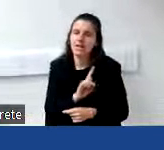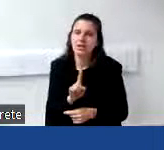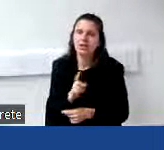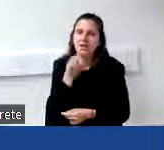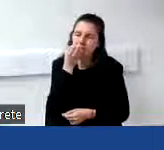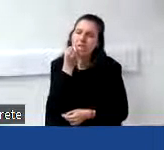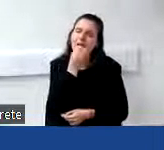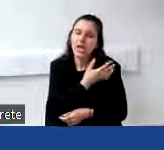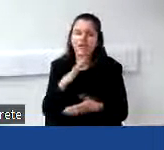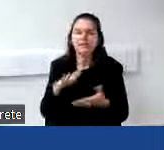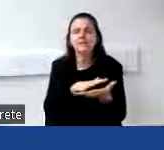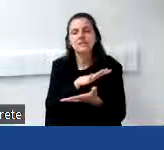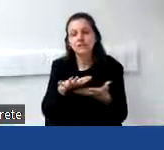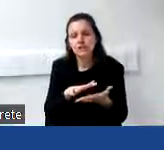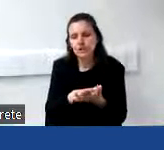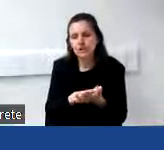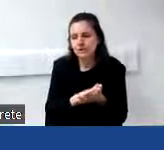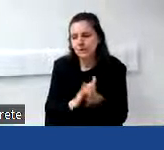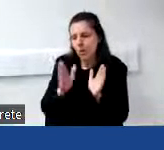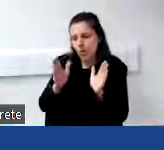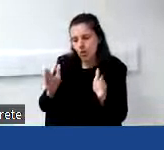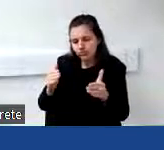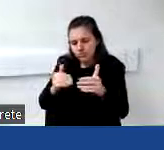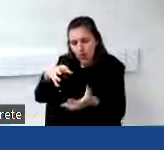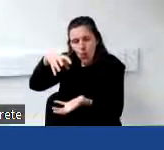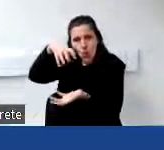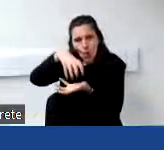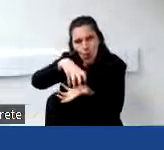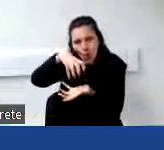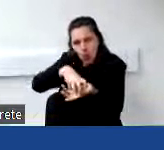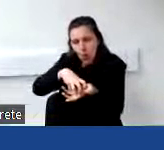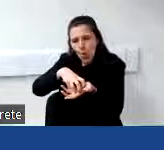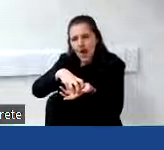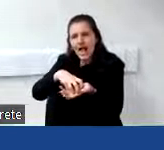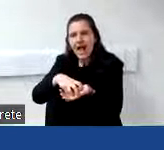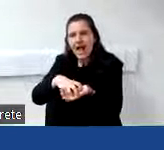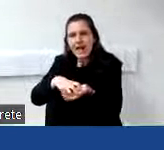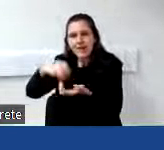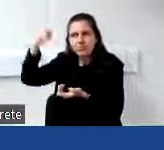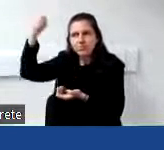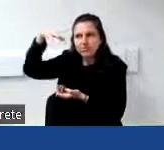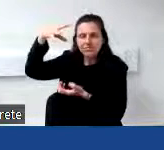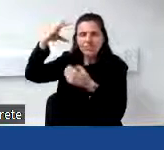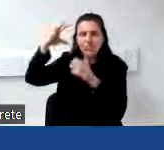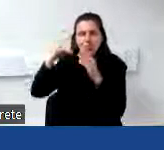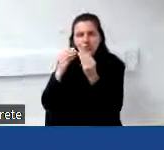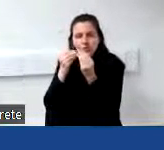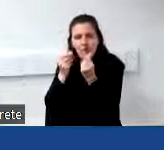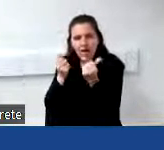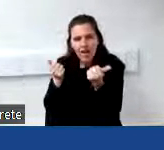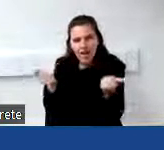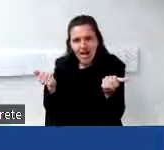que, bueno, que se pueda buscar un lugar silencioso, con una luz un poco, con no tanta intensidad, una luz